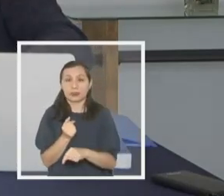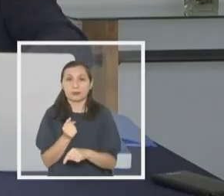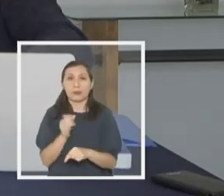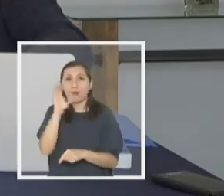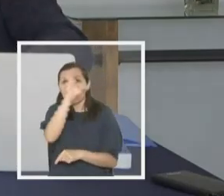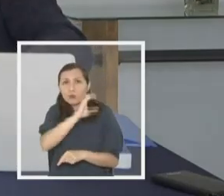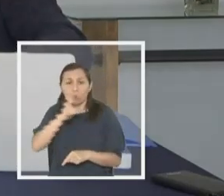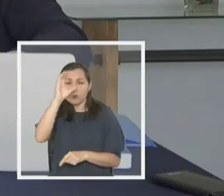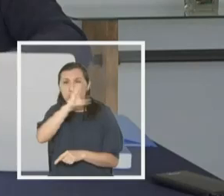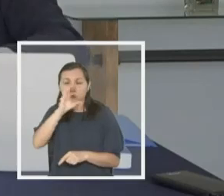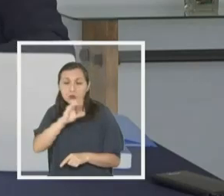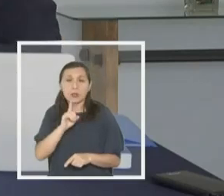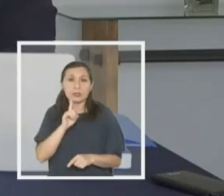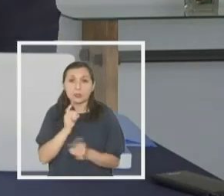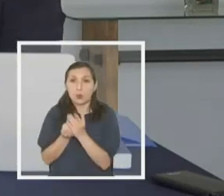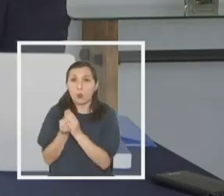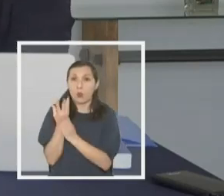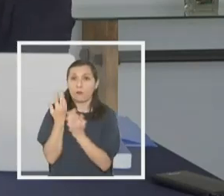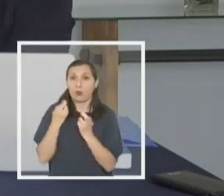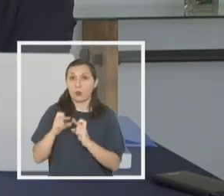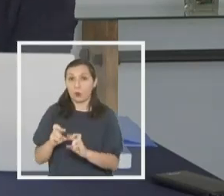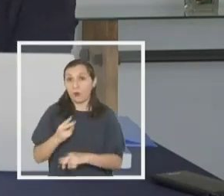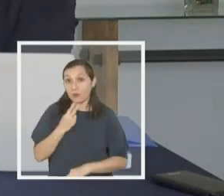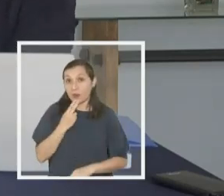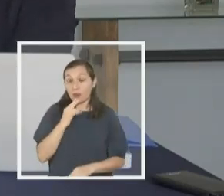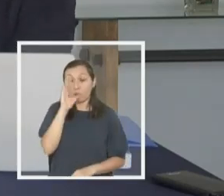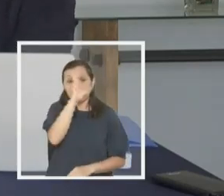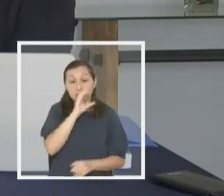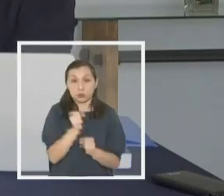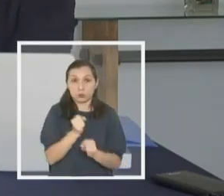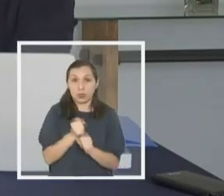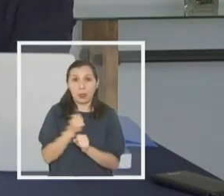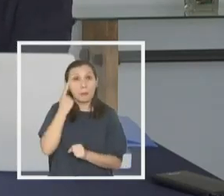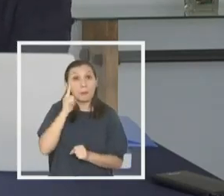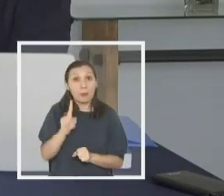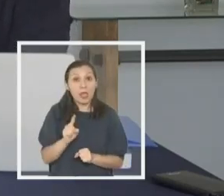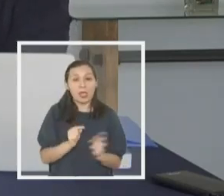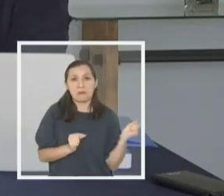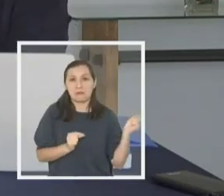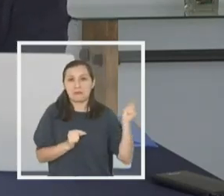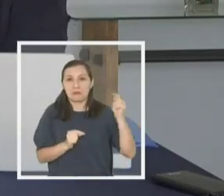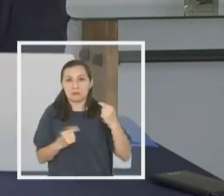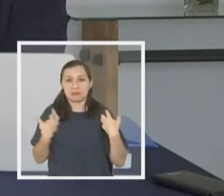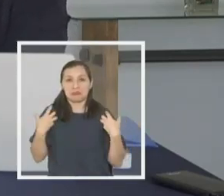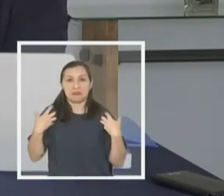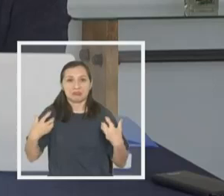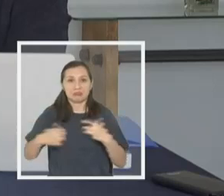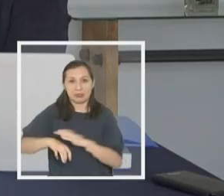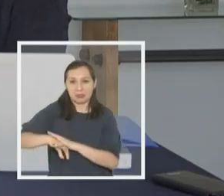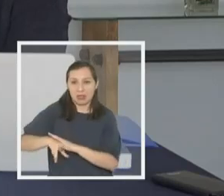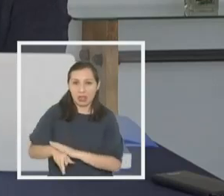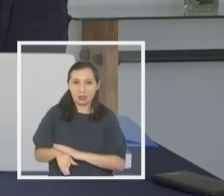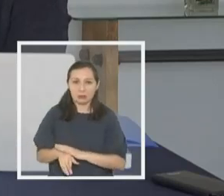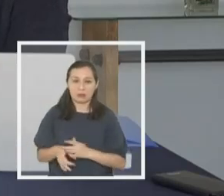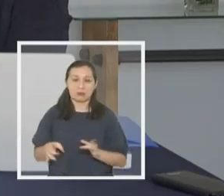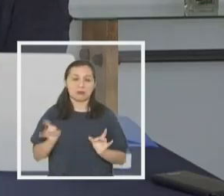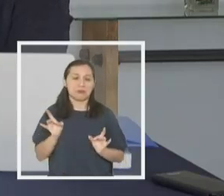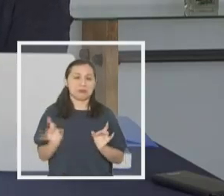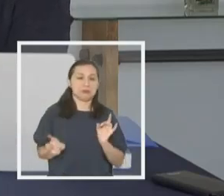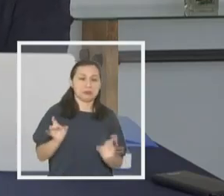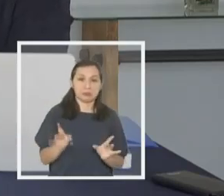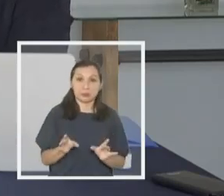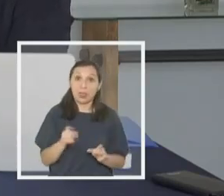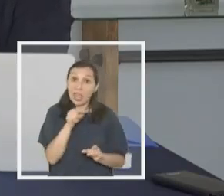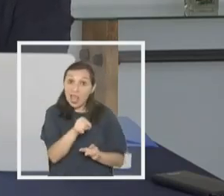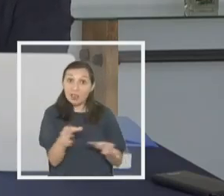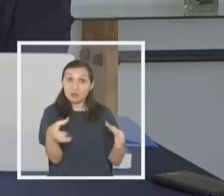que están buscando una nueva oportunidad en la vida y buscando trabajar. Pero quienes vienen a delinquir, quienes son parte de bandas organizadas, los